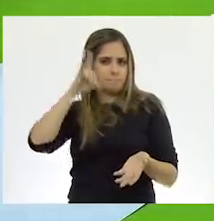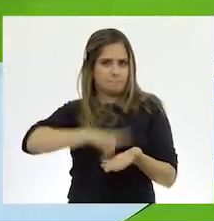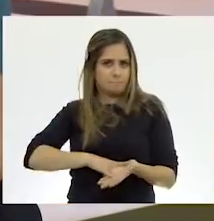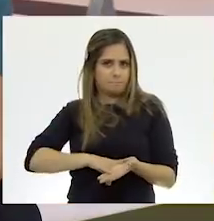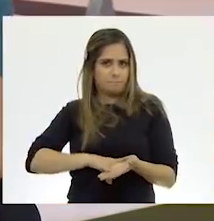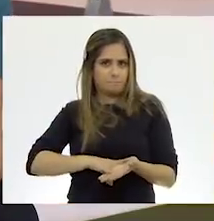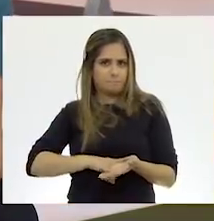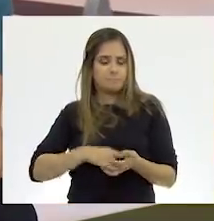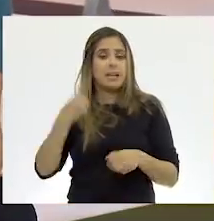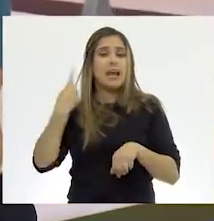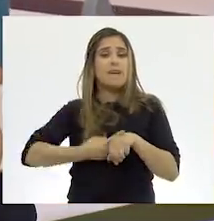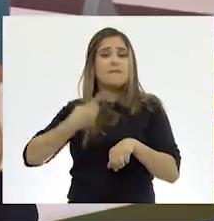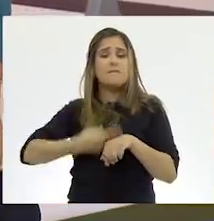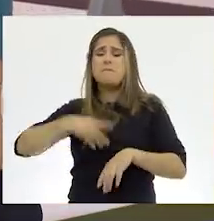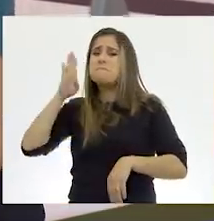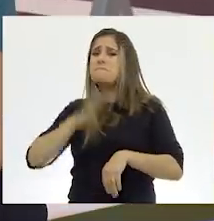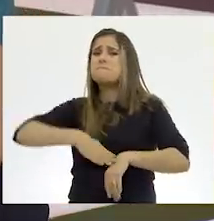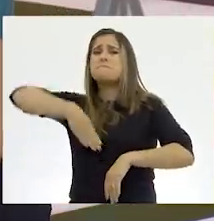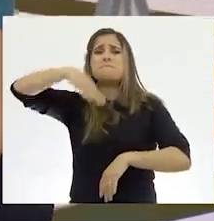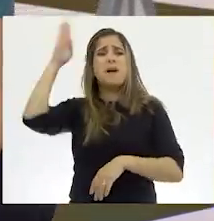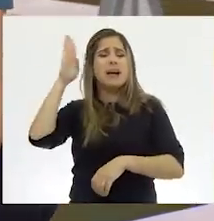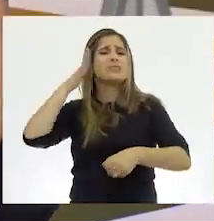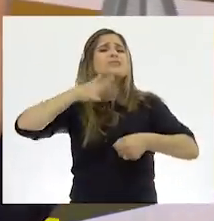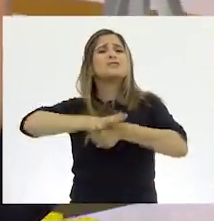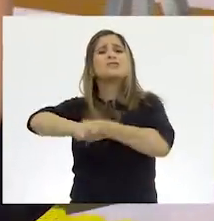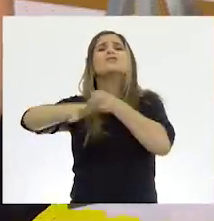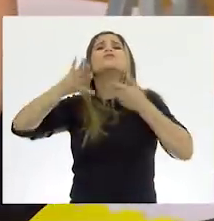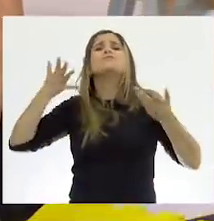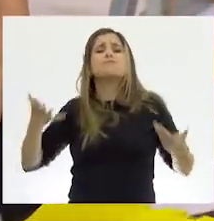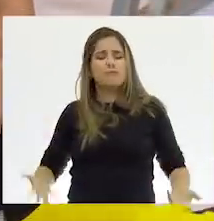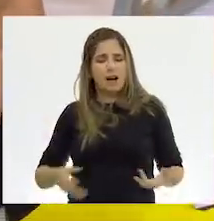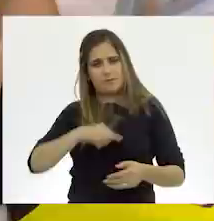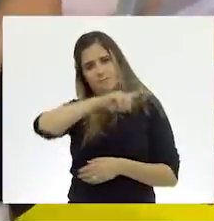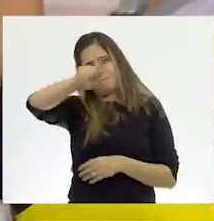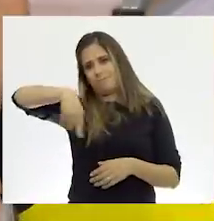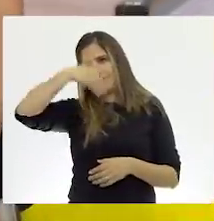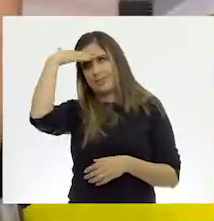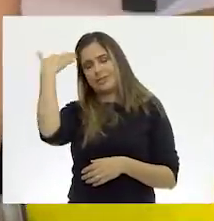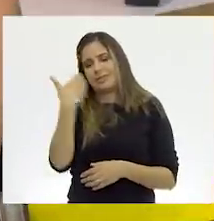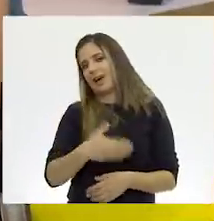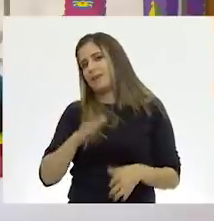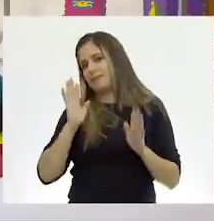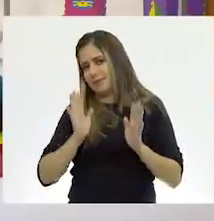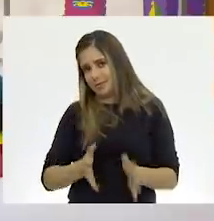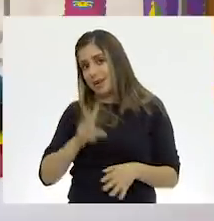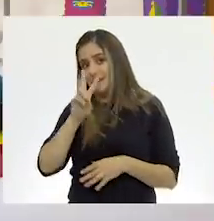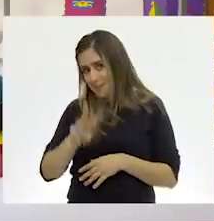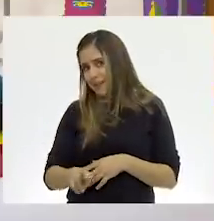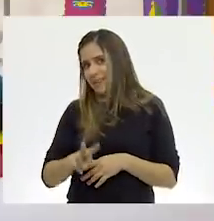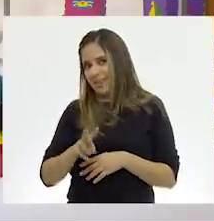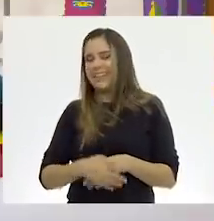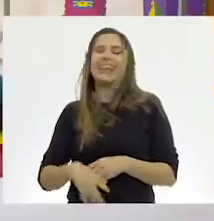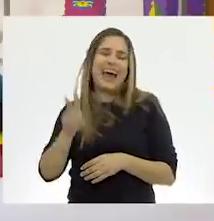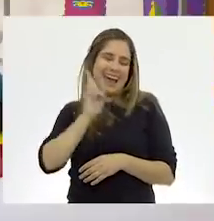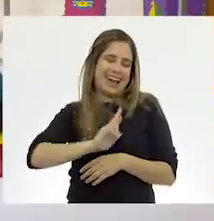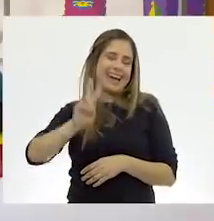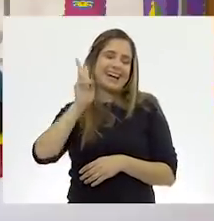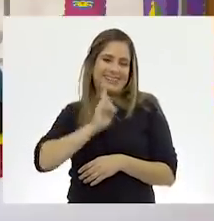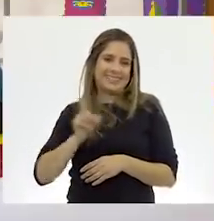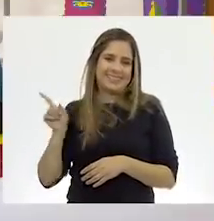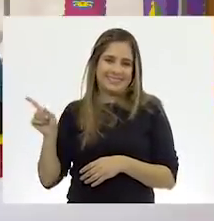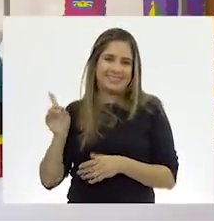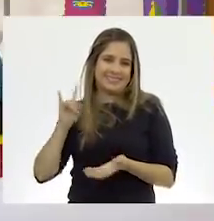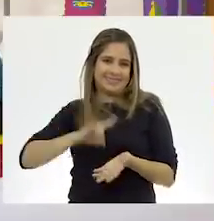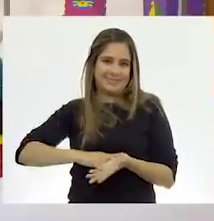las enfermedades más frecuentes. Ah, bueno, y así ya sabemos. Ya sabemos. A ver, lo vamos a medir para que más o menos... A